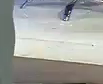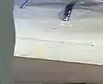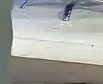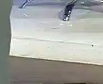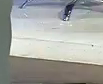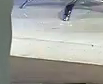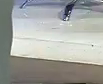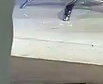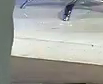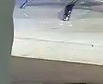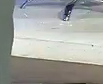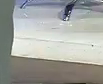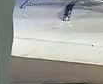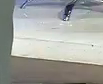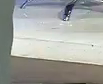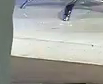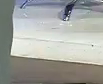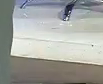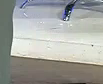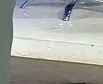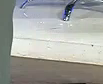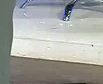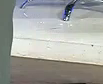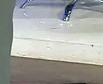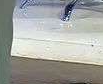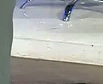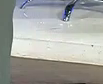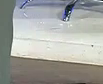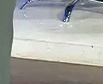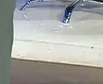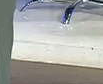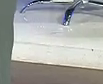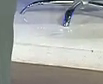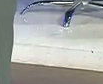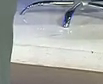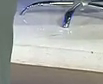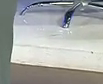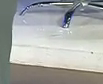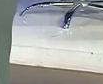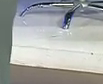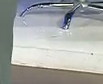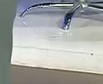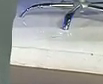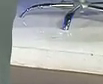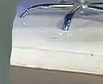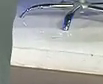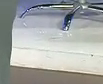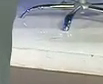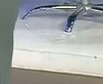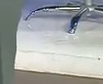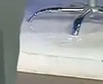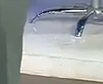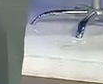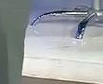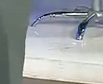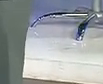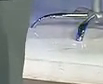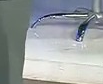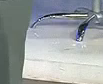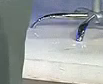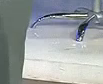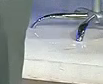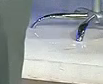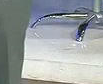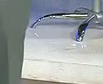con 17 minutos 7 y 17 amigos son evidentes gracias por seguir en sintonía de la primera emisión de la